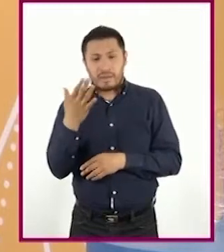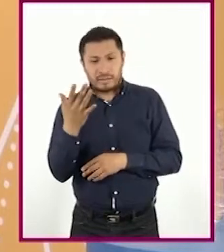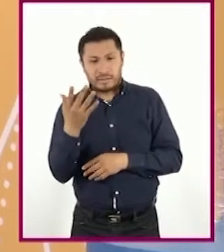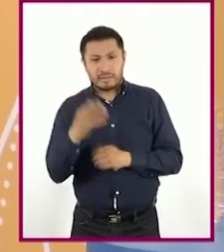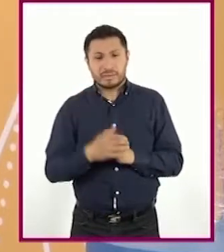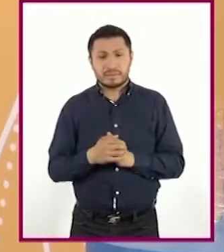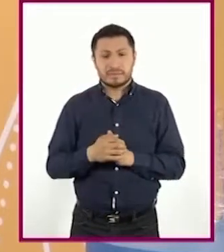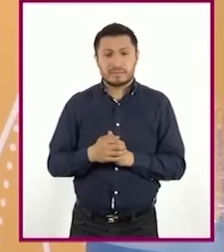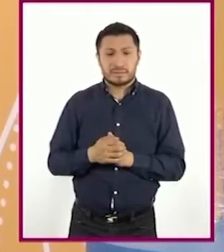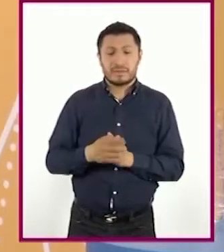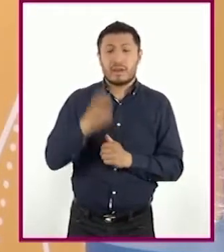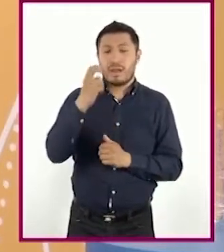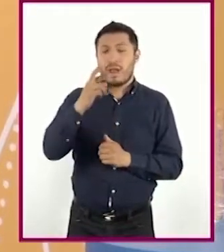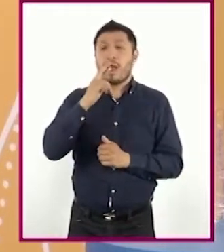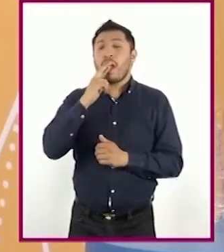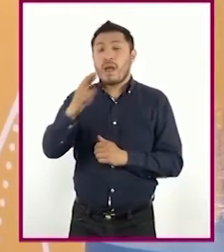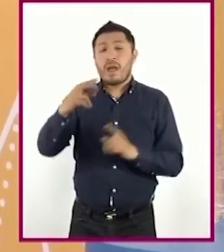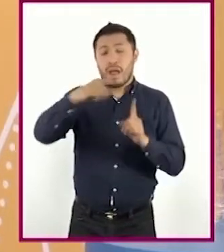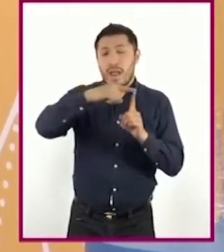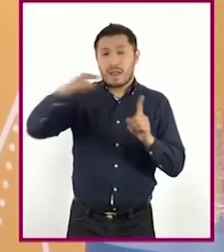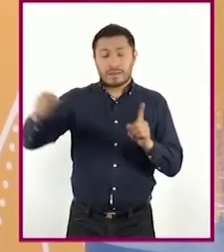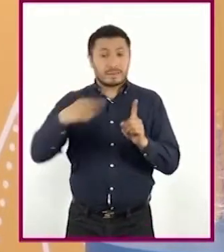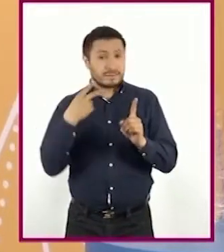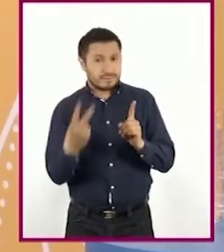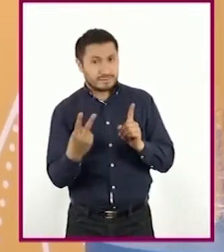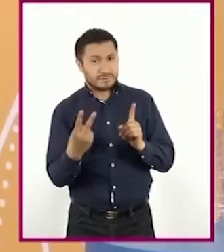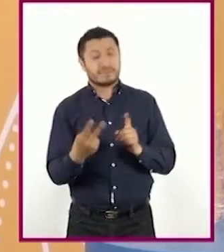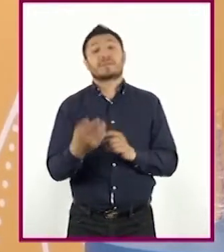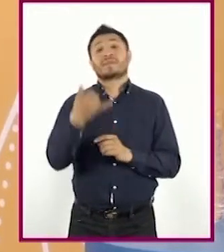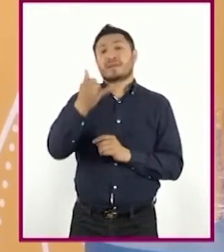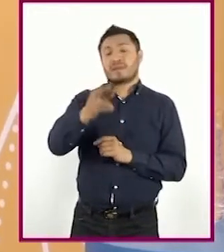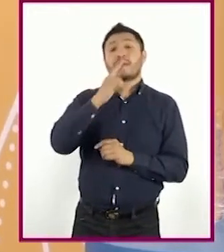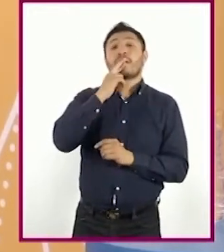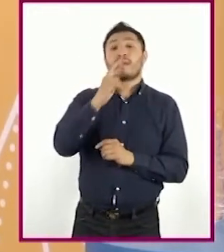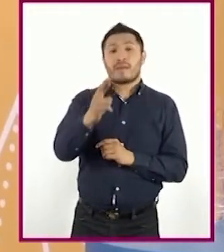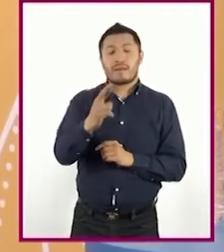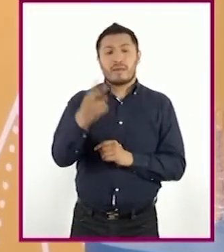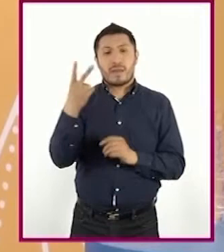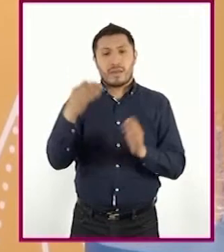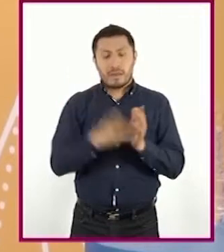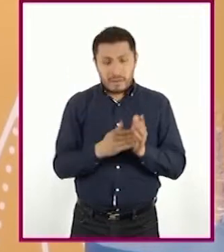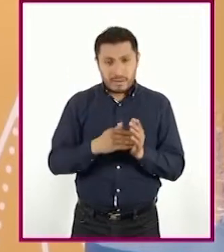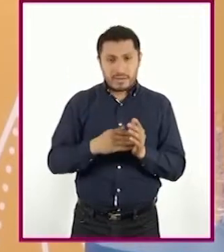4.250. Este resultado lo dividimos entre 2 y se obtiene